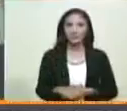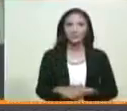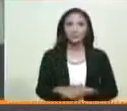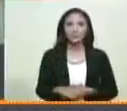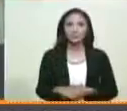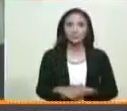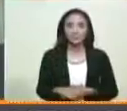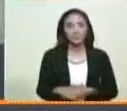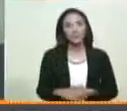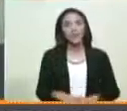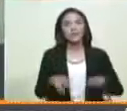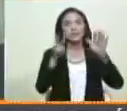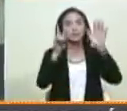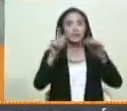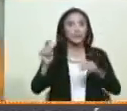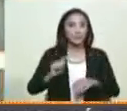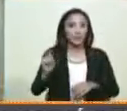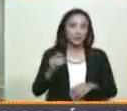hace 7 meses,